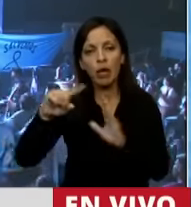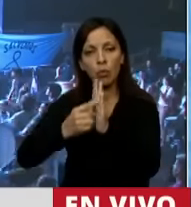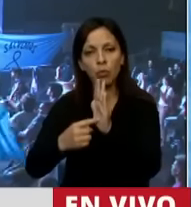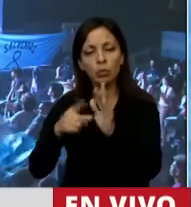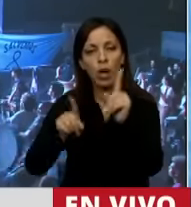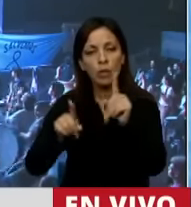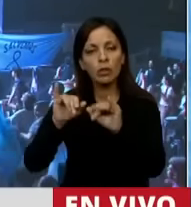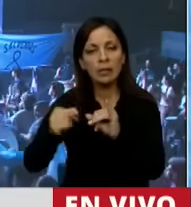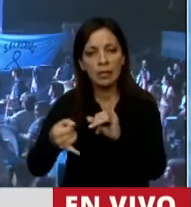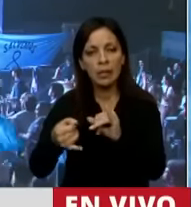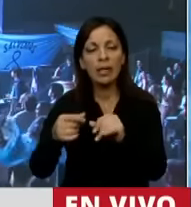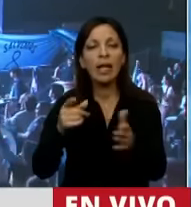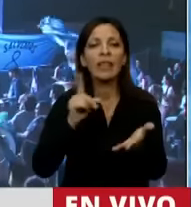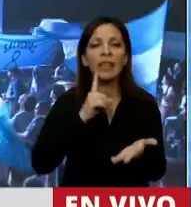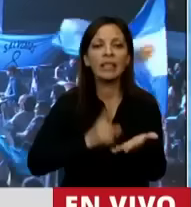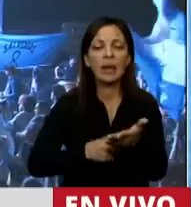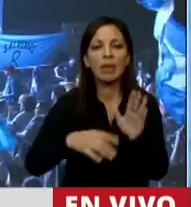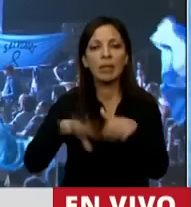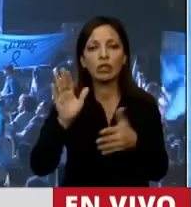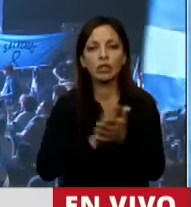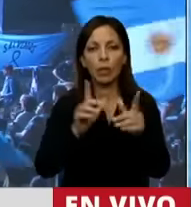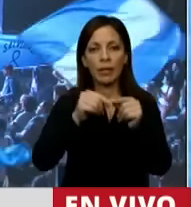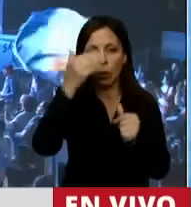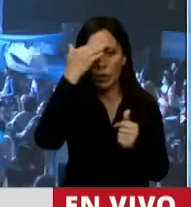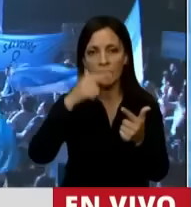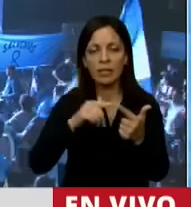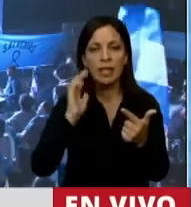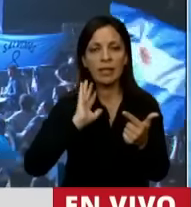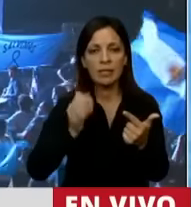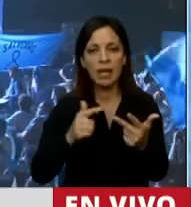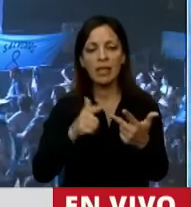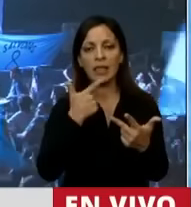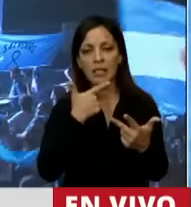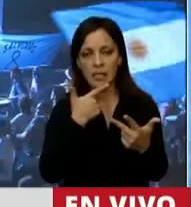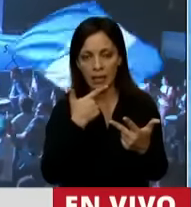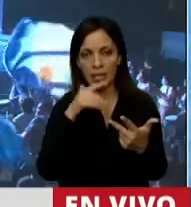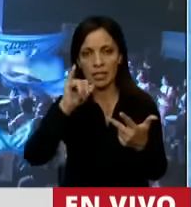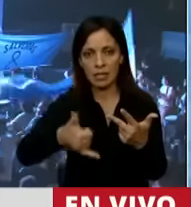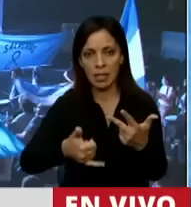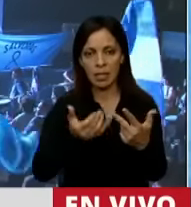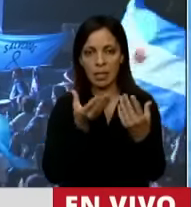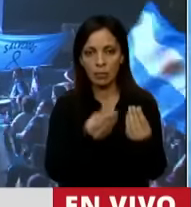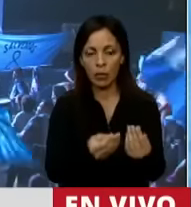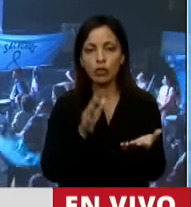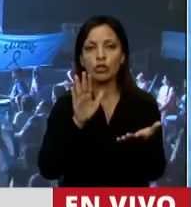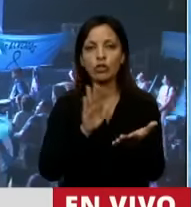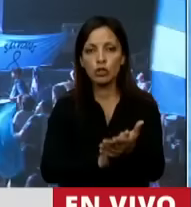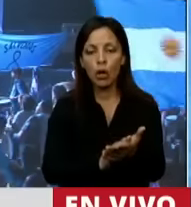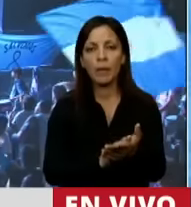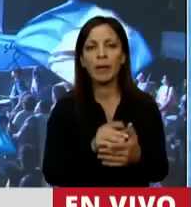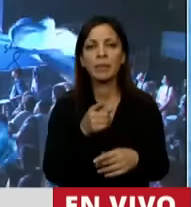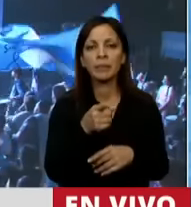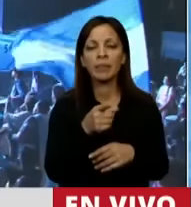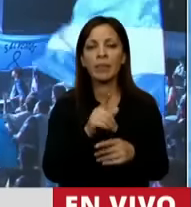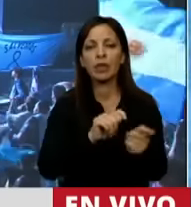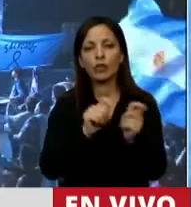particular el dictamen de mayoría respecto de los artículos 15, 16 y 17 relativos a la sustitución de